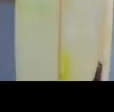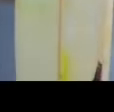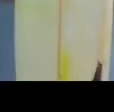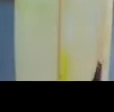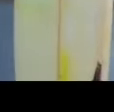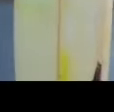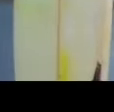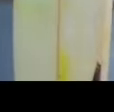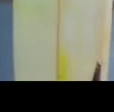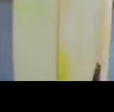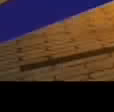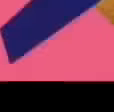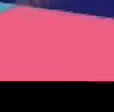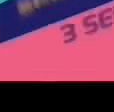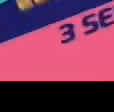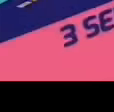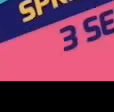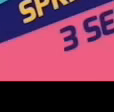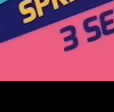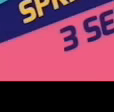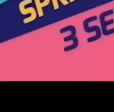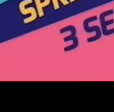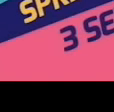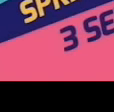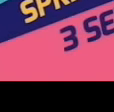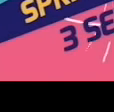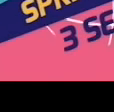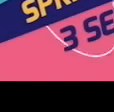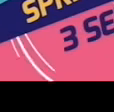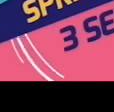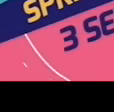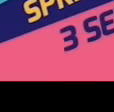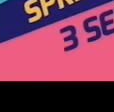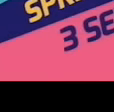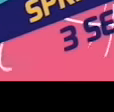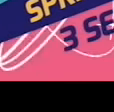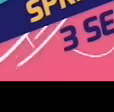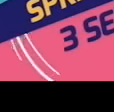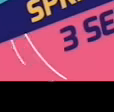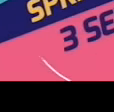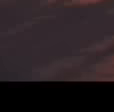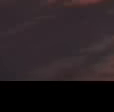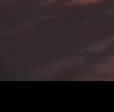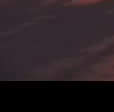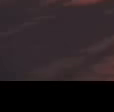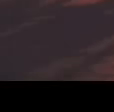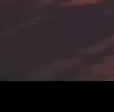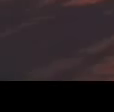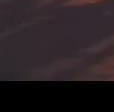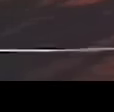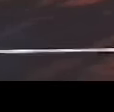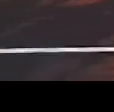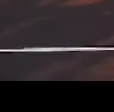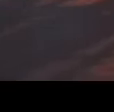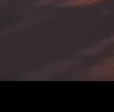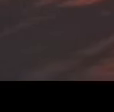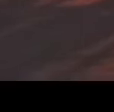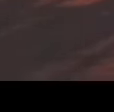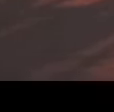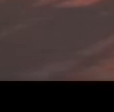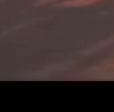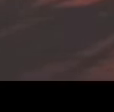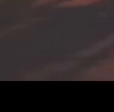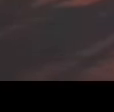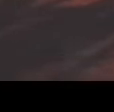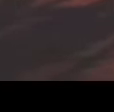el deporte el turismo y la diversión te esperamos el 3 de septiembre para la competencia de triatlón sprint y el 17 de septiembre para el mix de